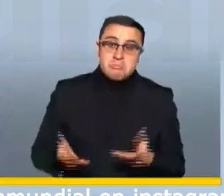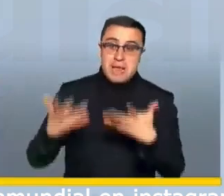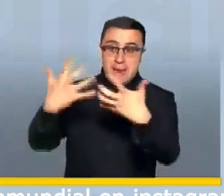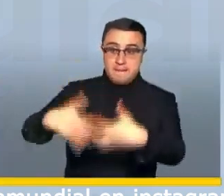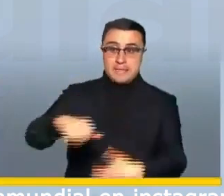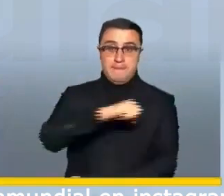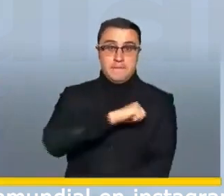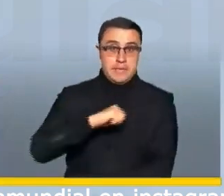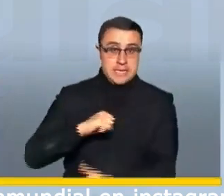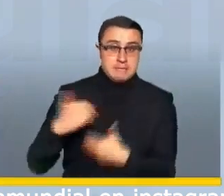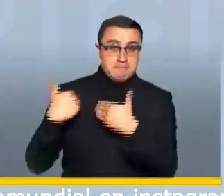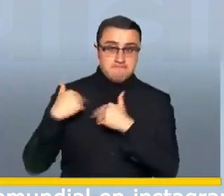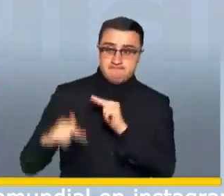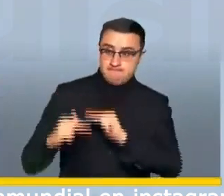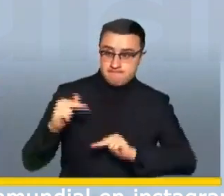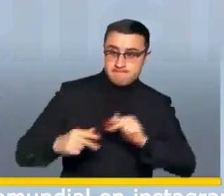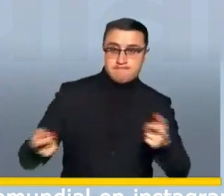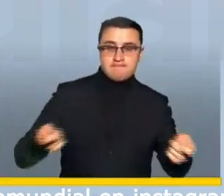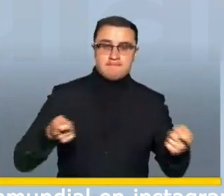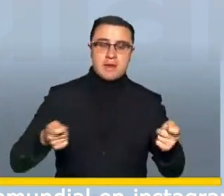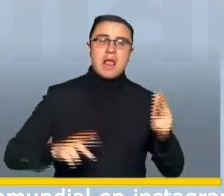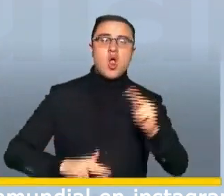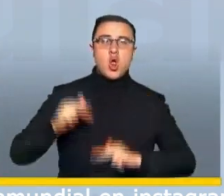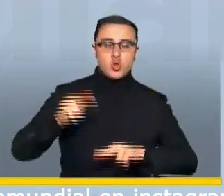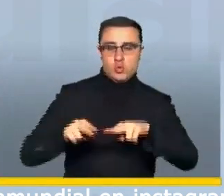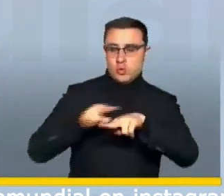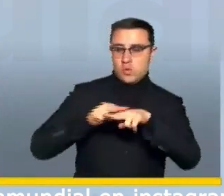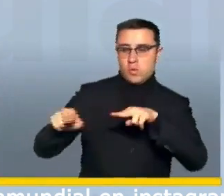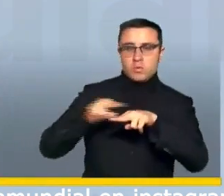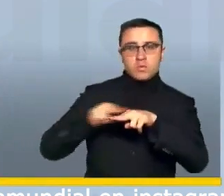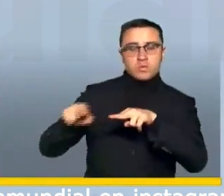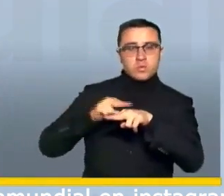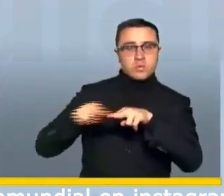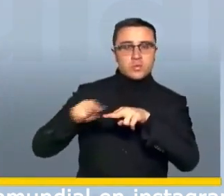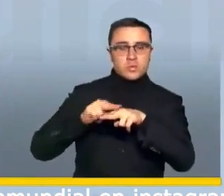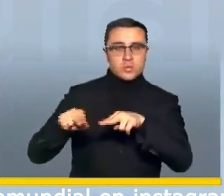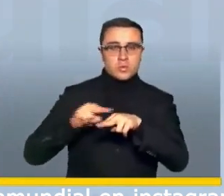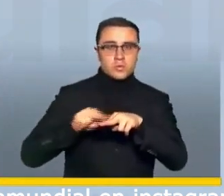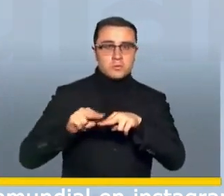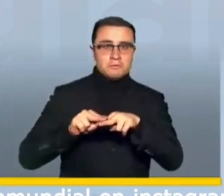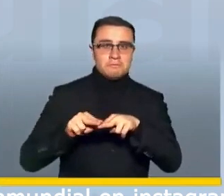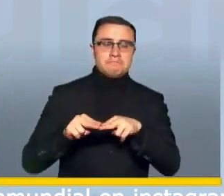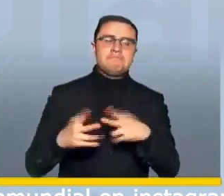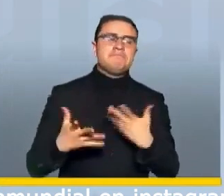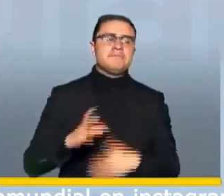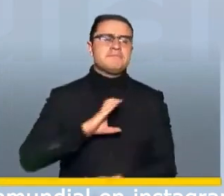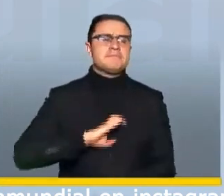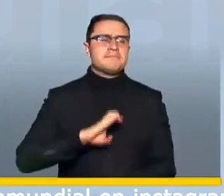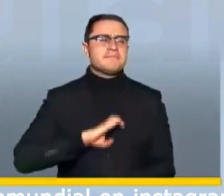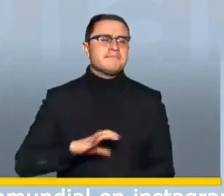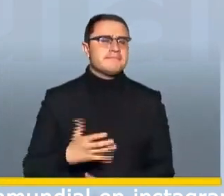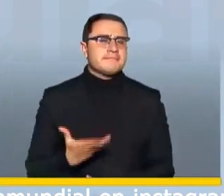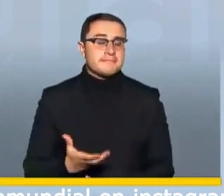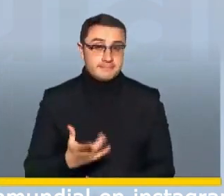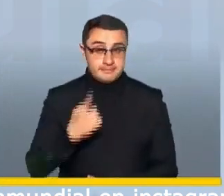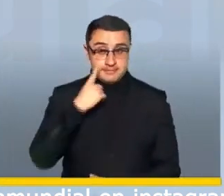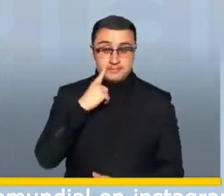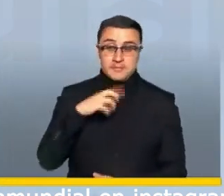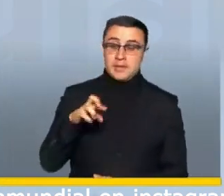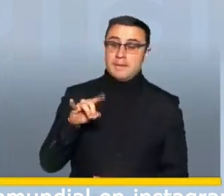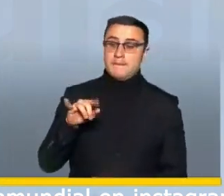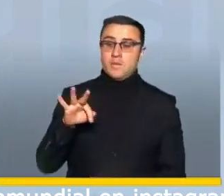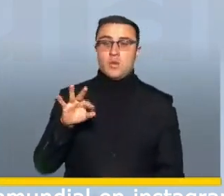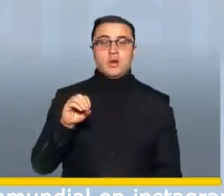concesión de una vía férrea que tiene la siguiente característica: al llegar a